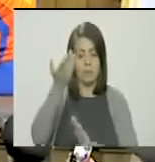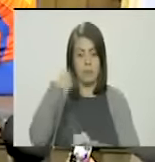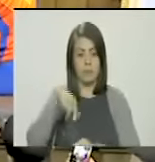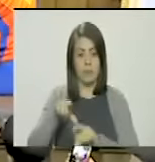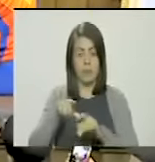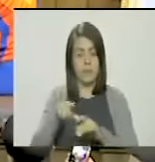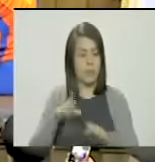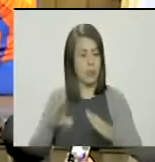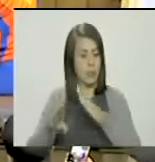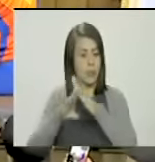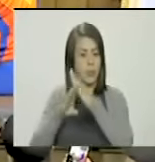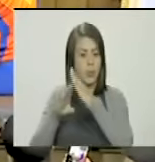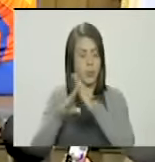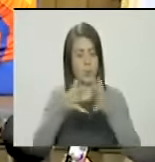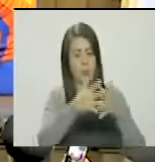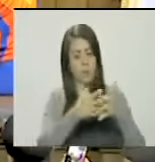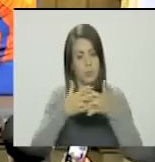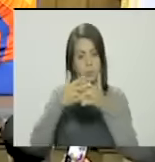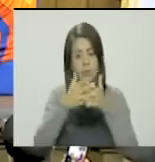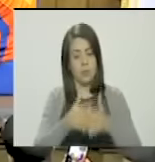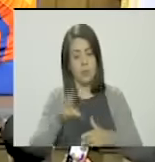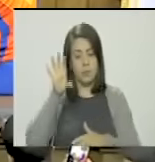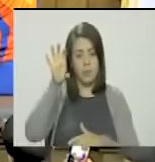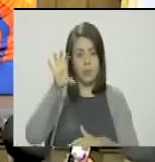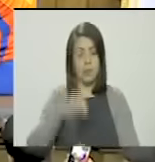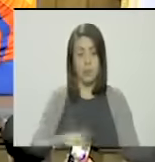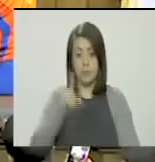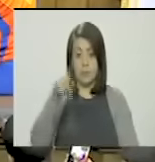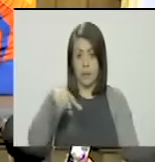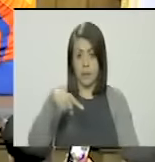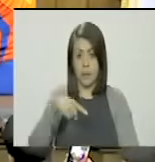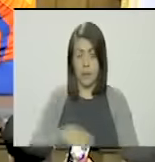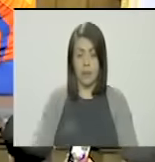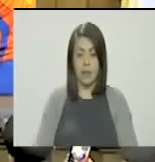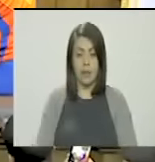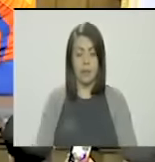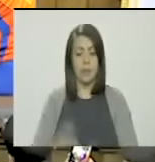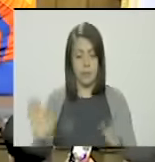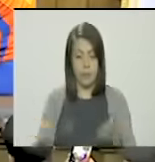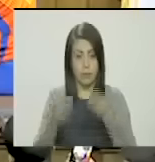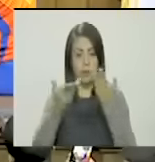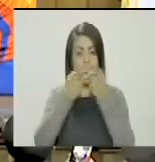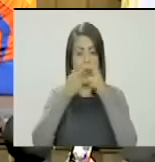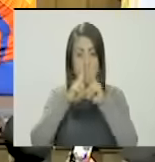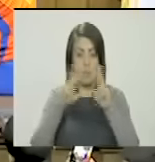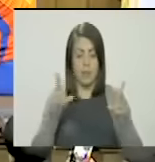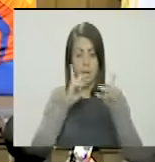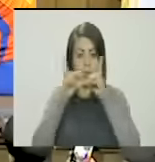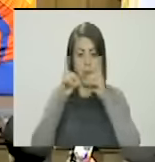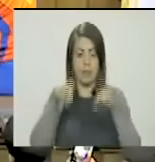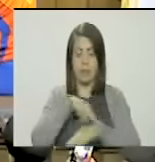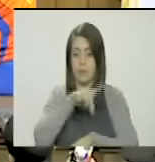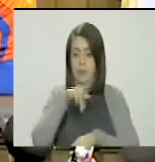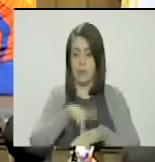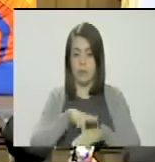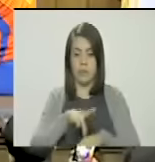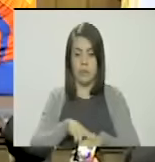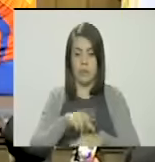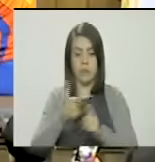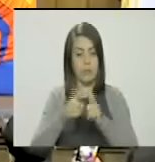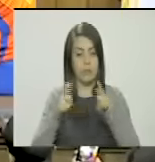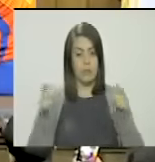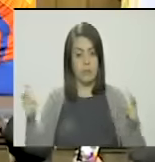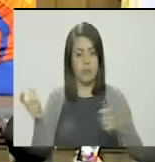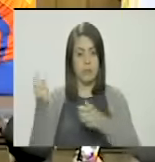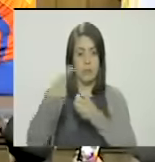las agresiones del imperialismo contra la patria. Además, fomentar la paz y el diálogo nacional amplio